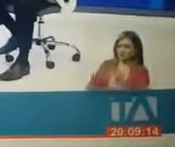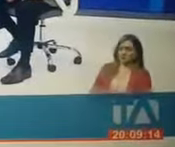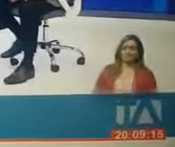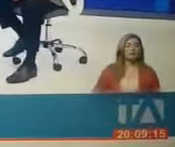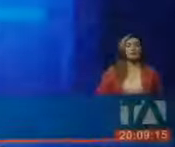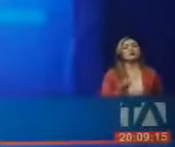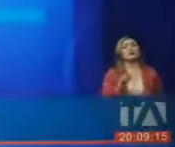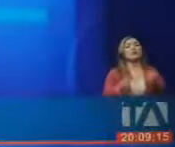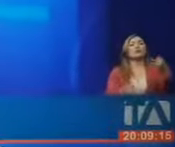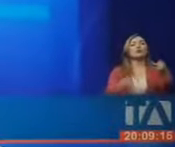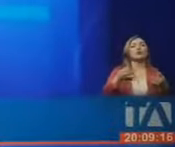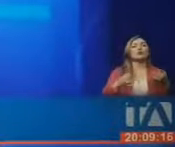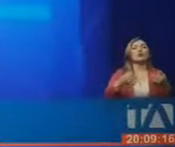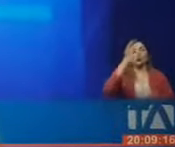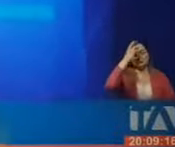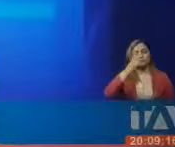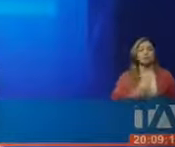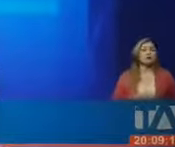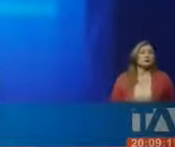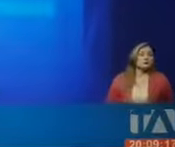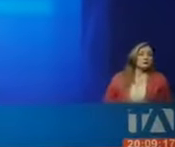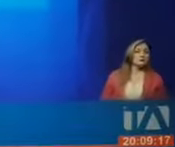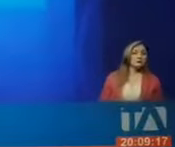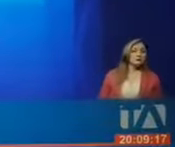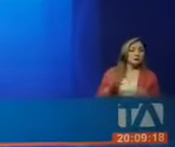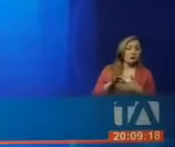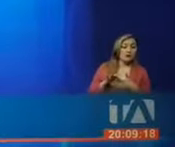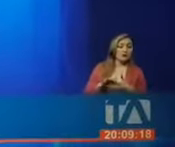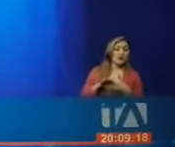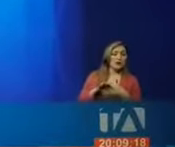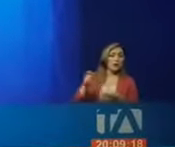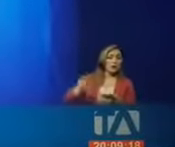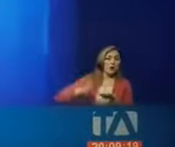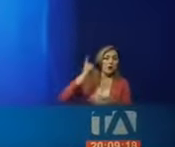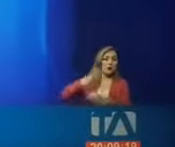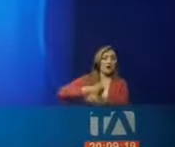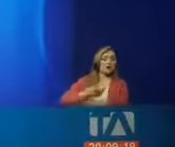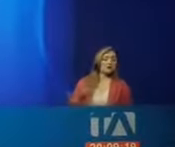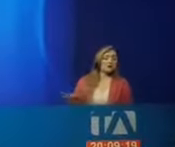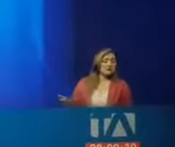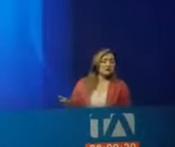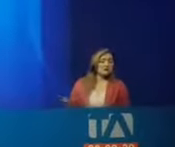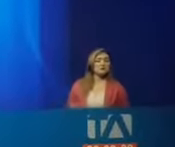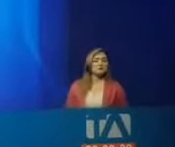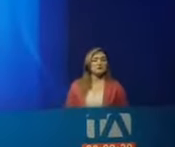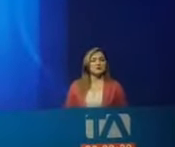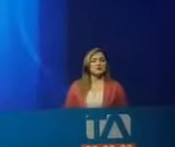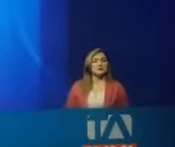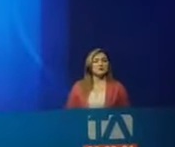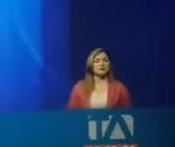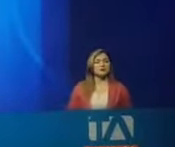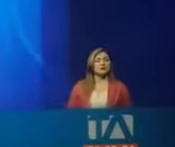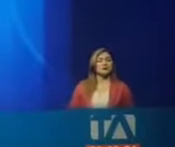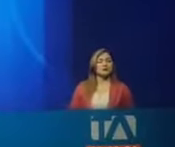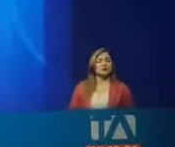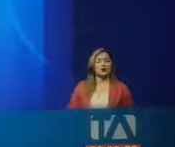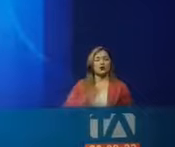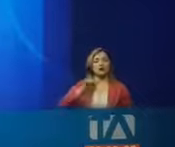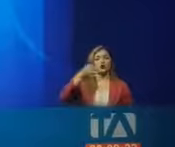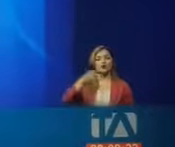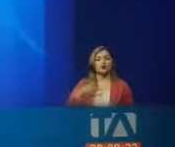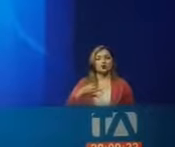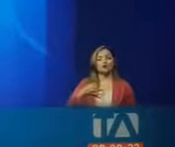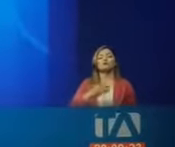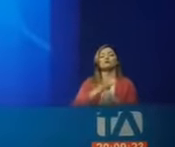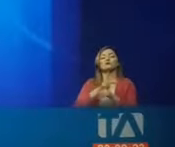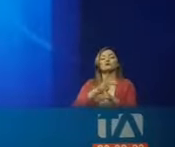dilucide. Que la justicia también se pronuncie. Entiendo que hay recursos que todavía están pendientes. Entiendo que hay la posibilidad inclusive de interponer acciones de